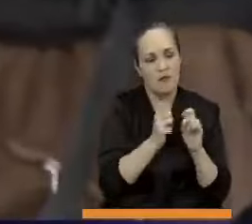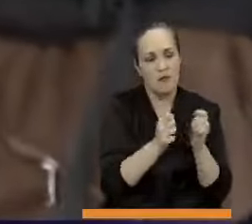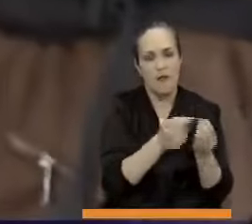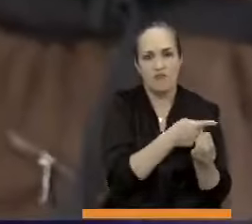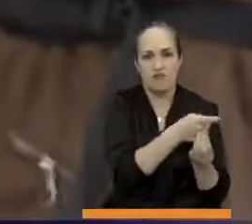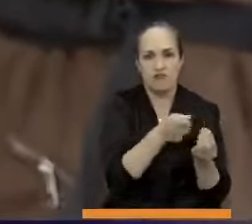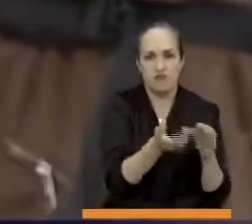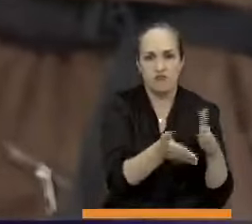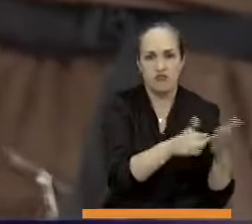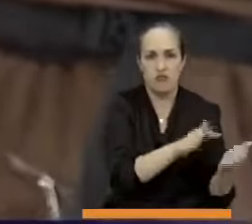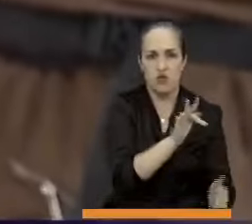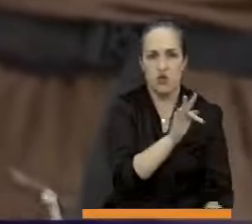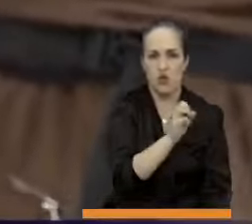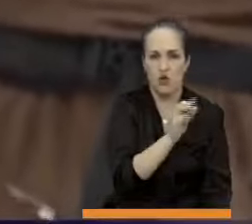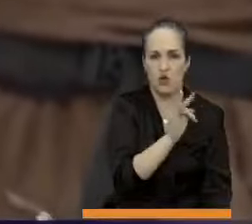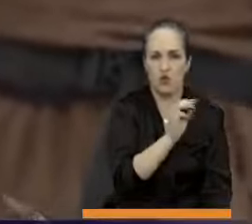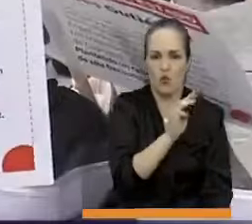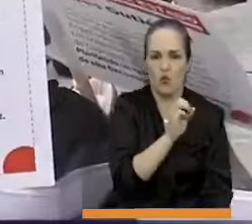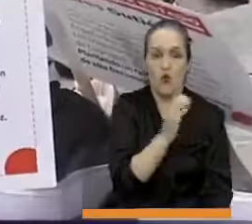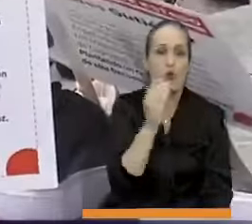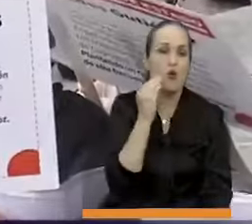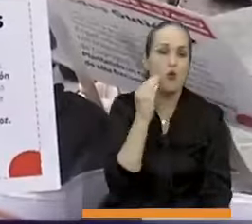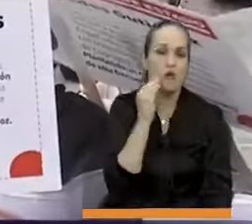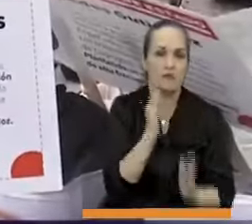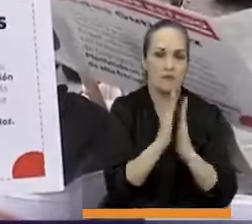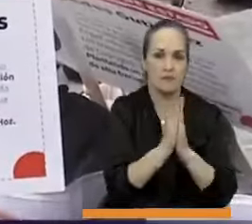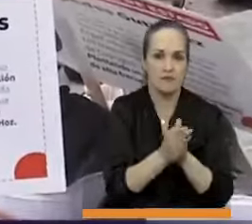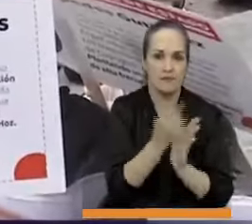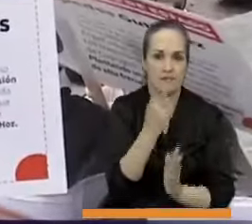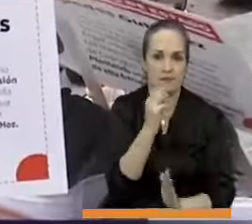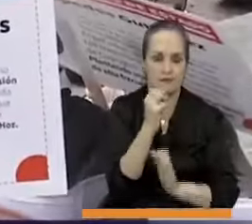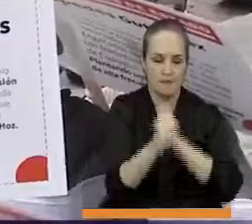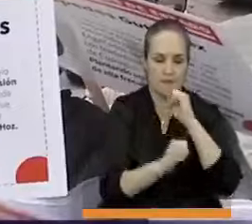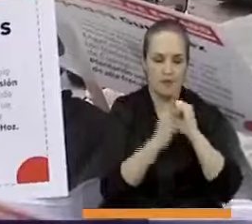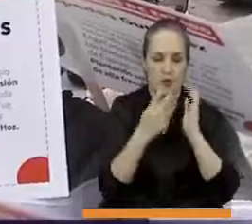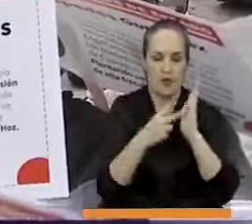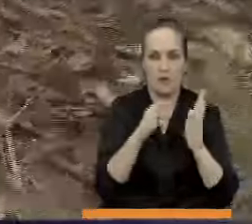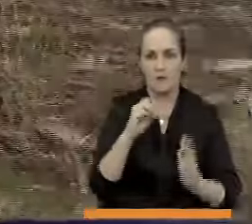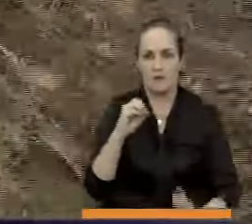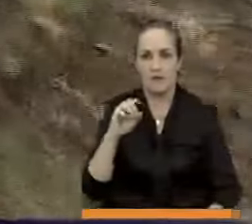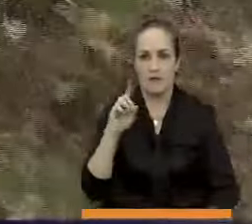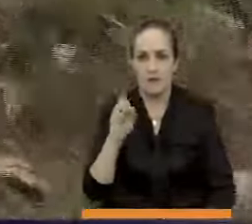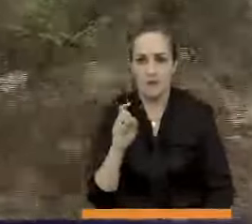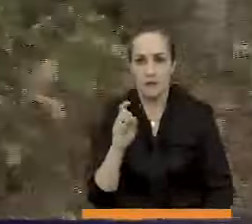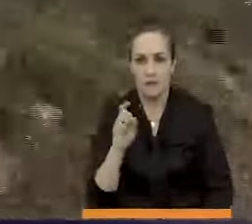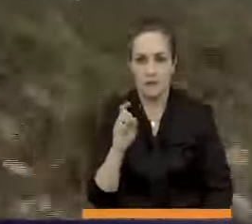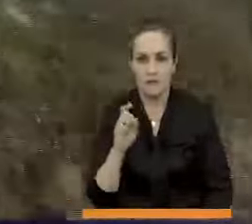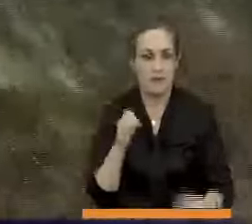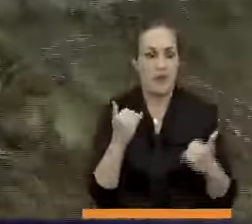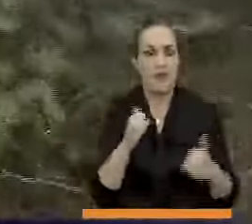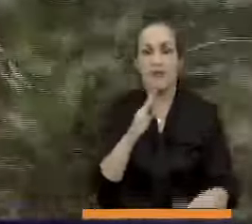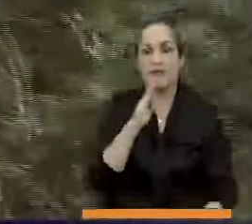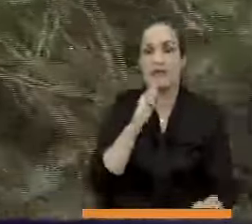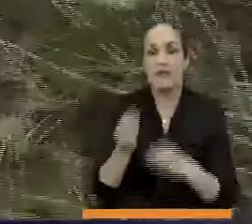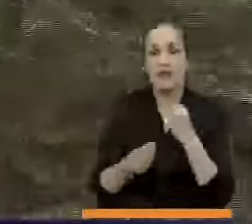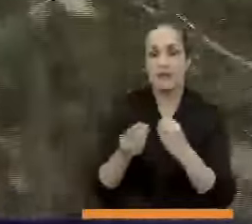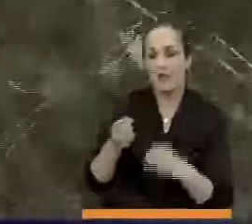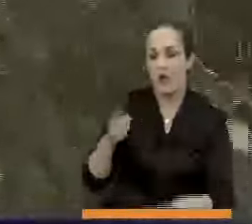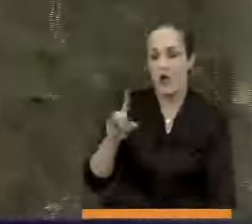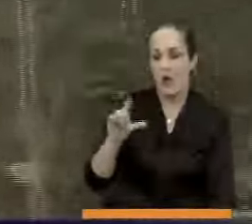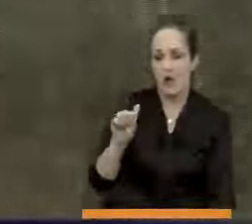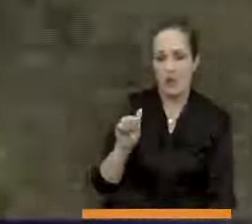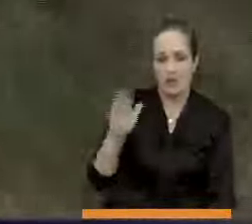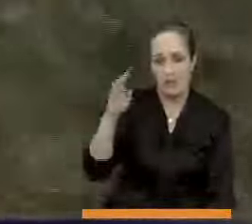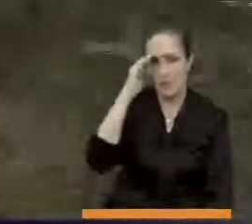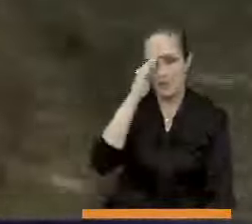totumo ocurrida el 20 de diciembre del año 2006 y cuya autoría es del gaula del ejército de la